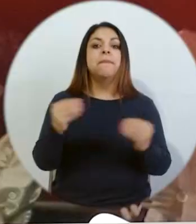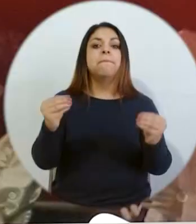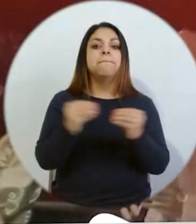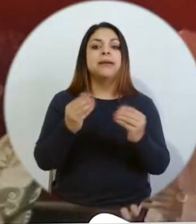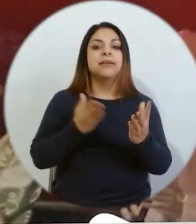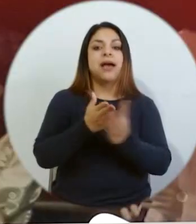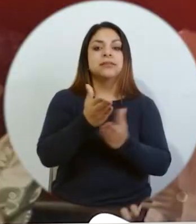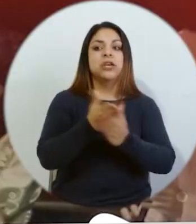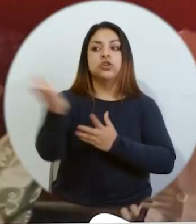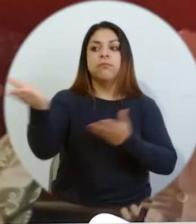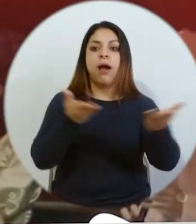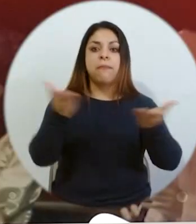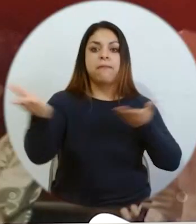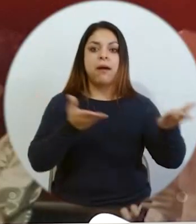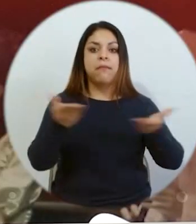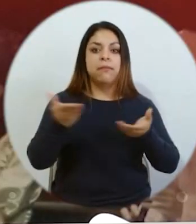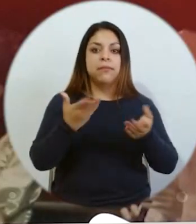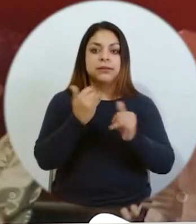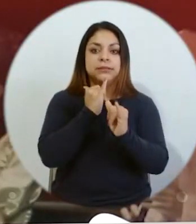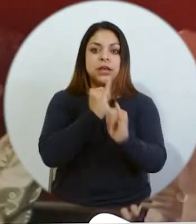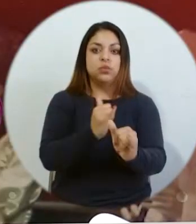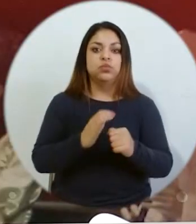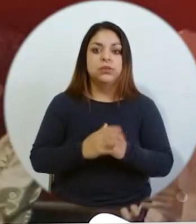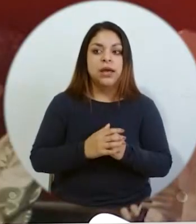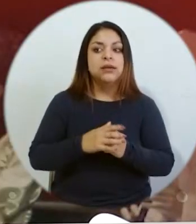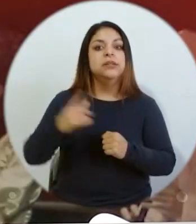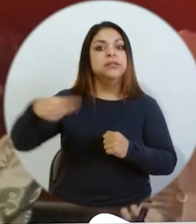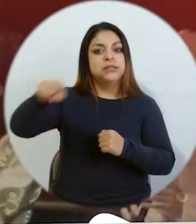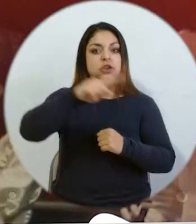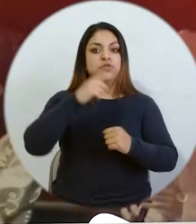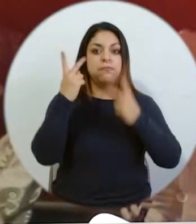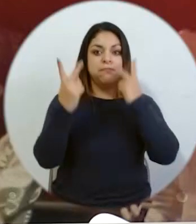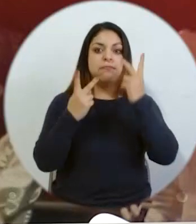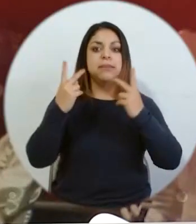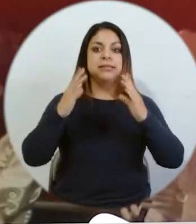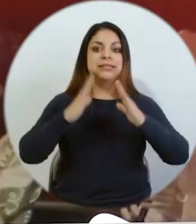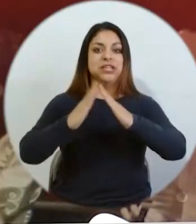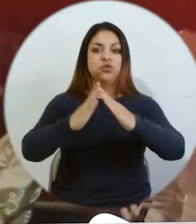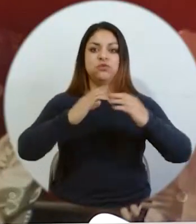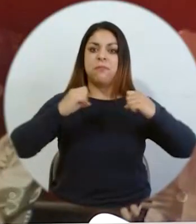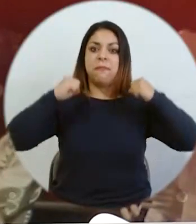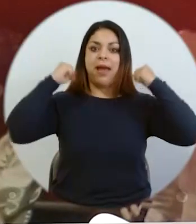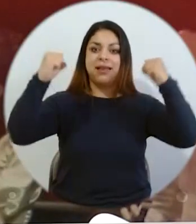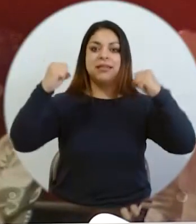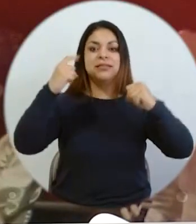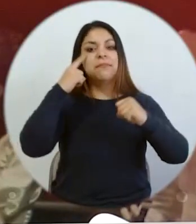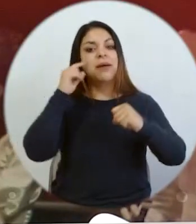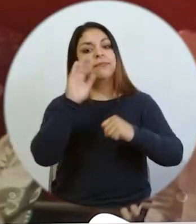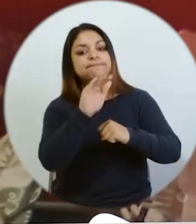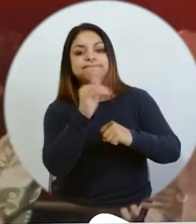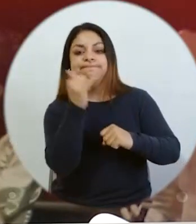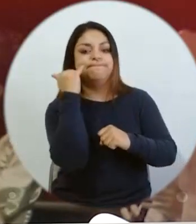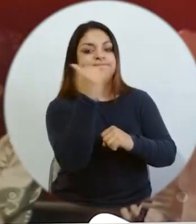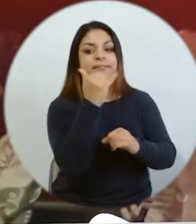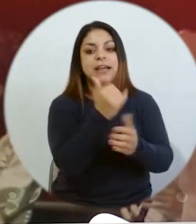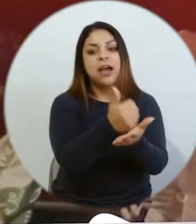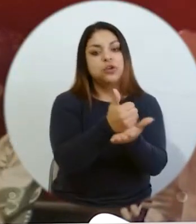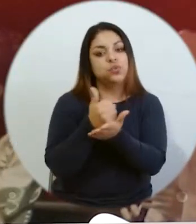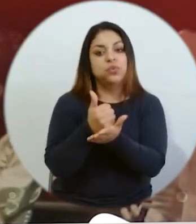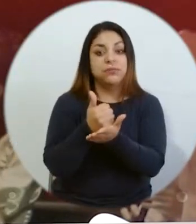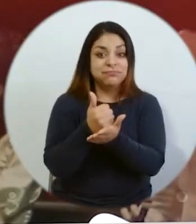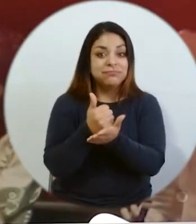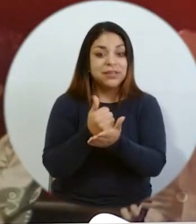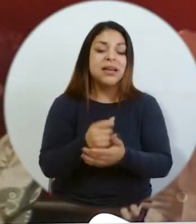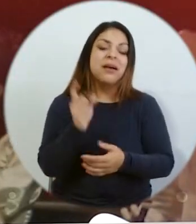acceso a los mecanismos de interposición de denuncia y envalentó a los vecinos para acercarse y pedir ayuda. Claro, no